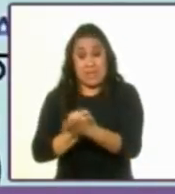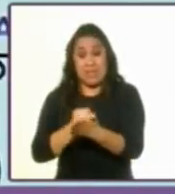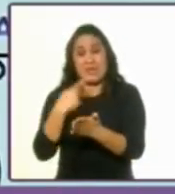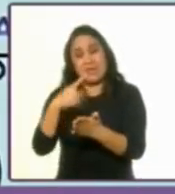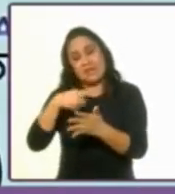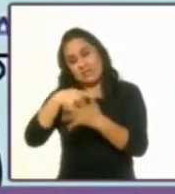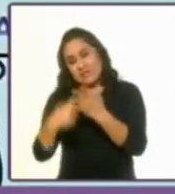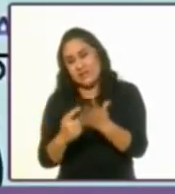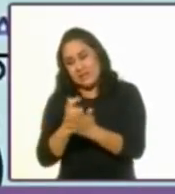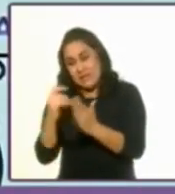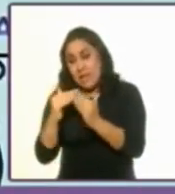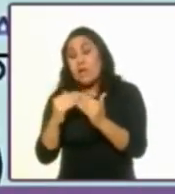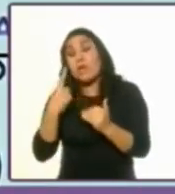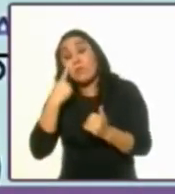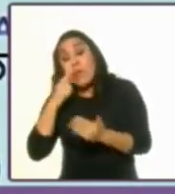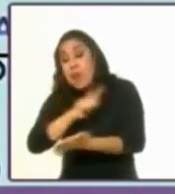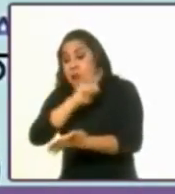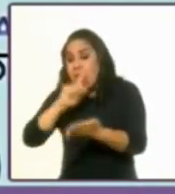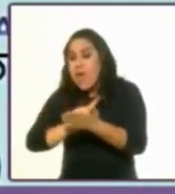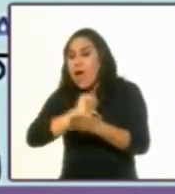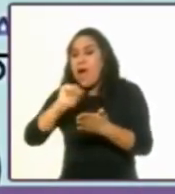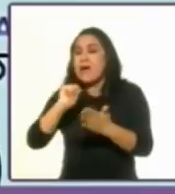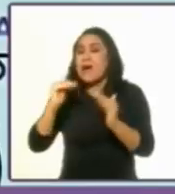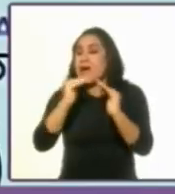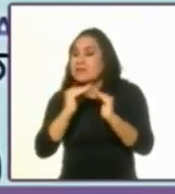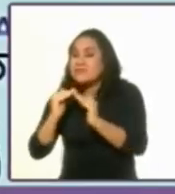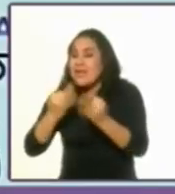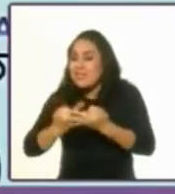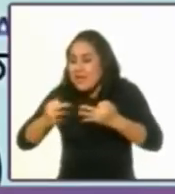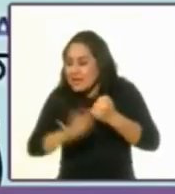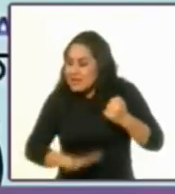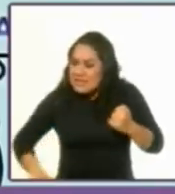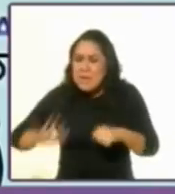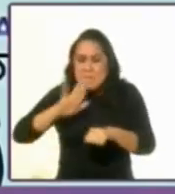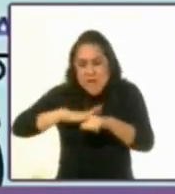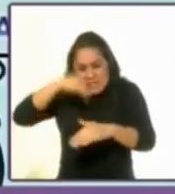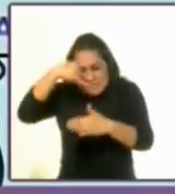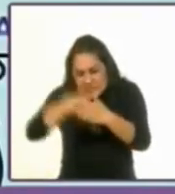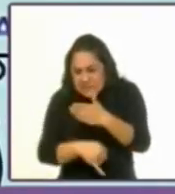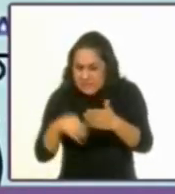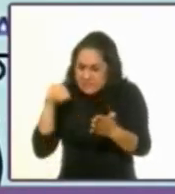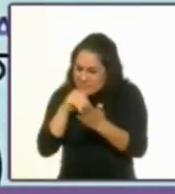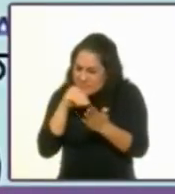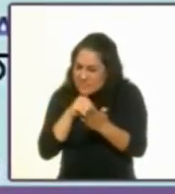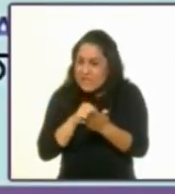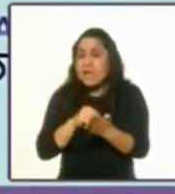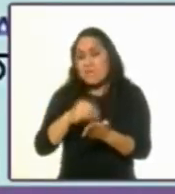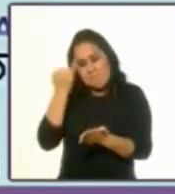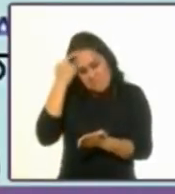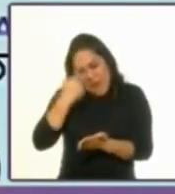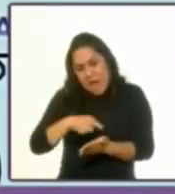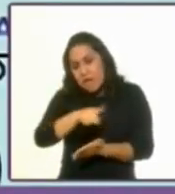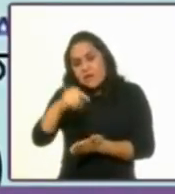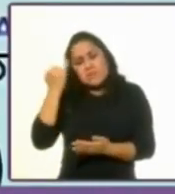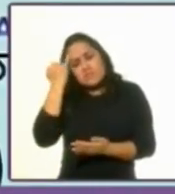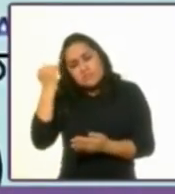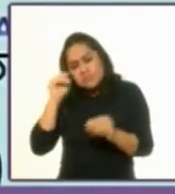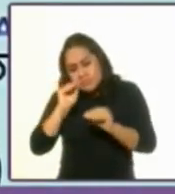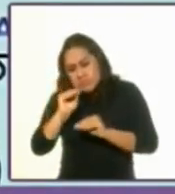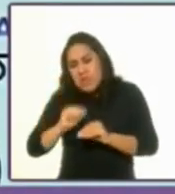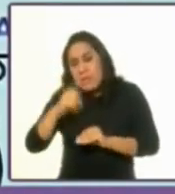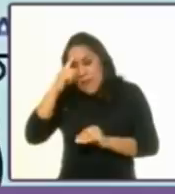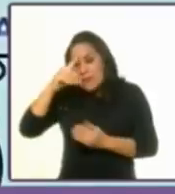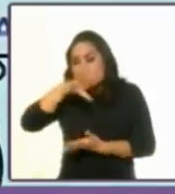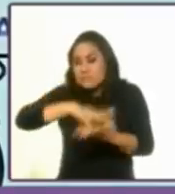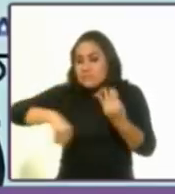una reforma catastral muy profunda precisamente para poder planear precisamente el desarrollo